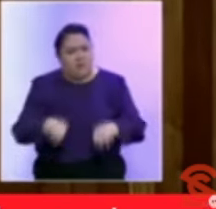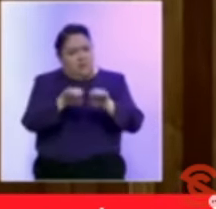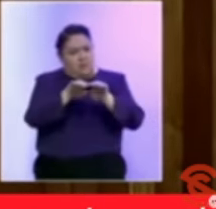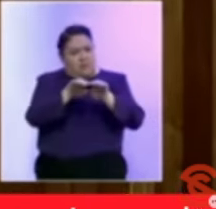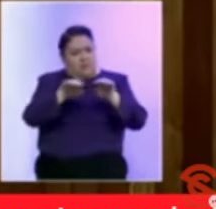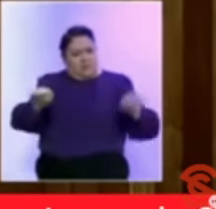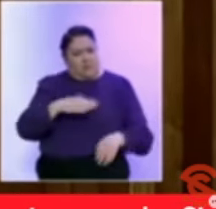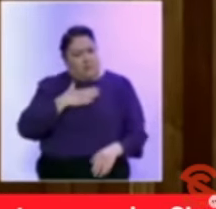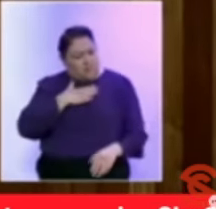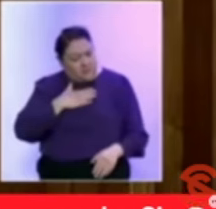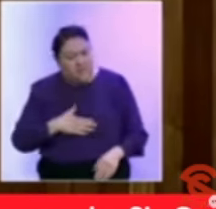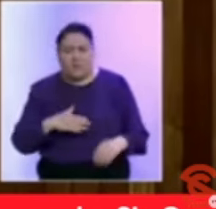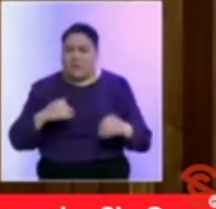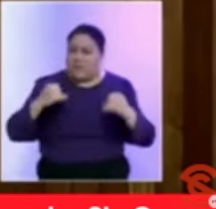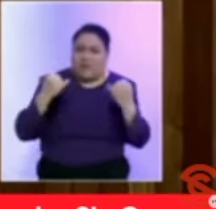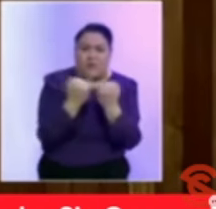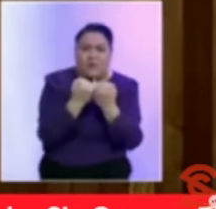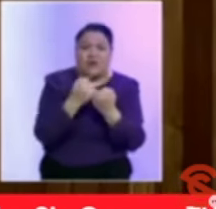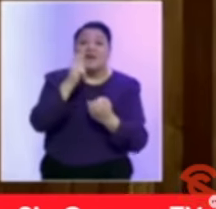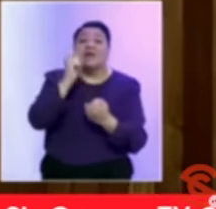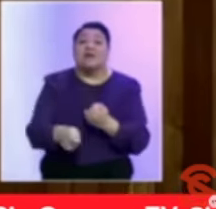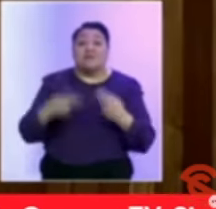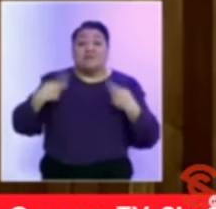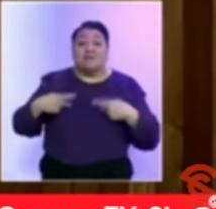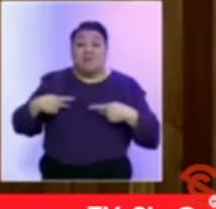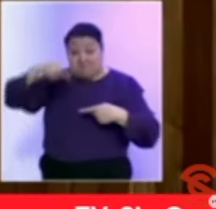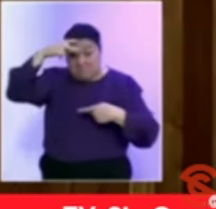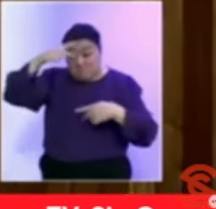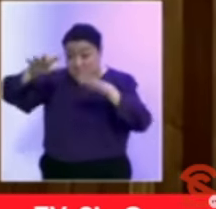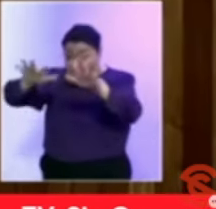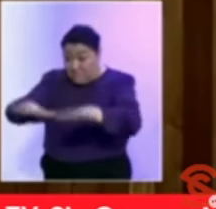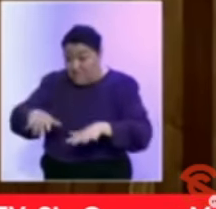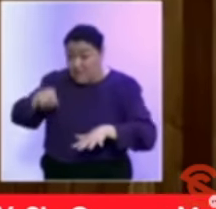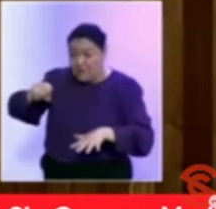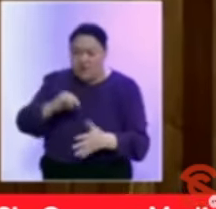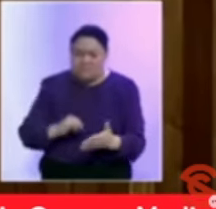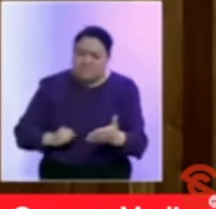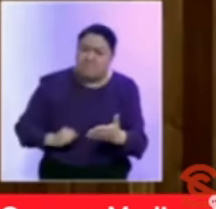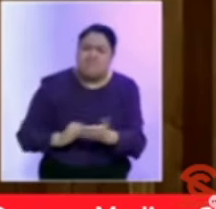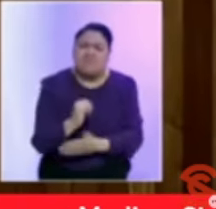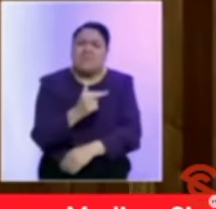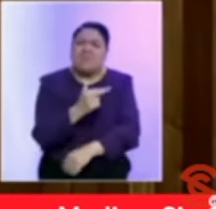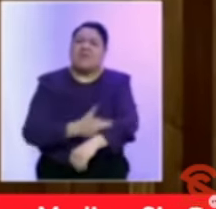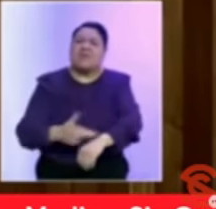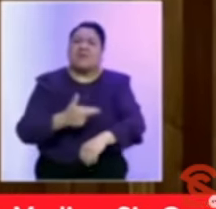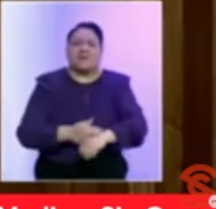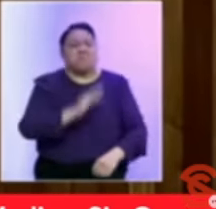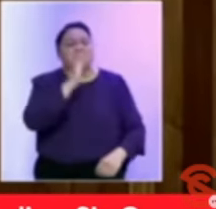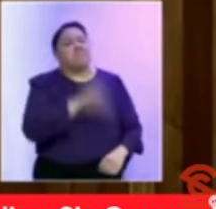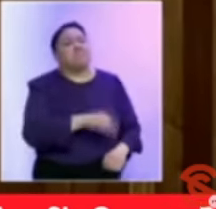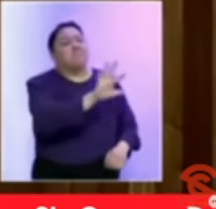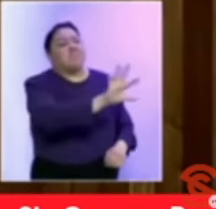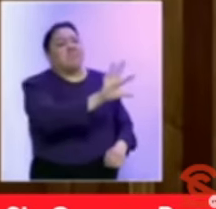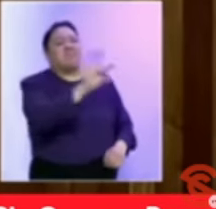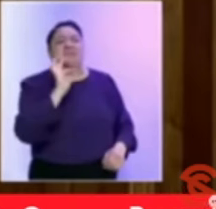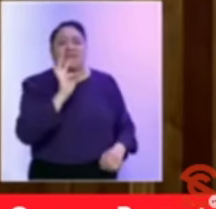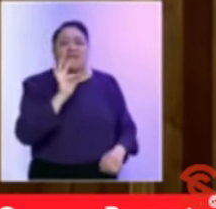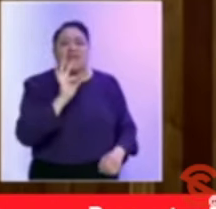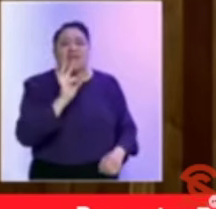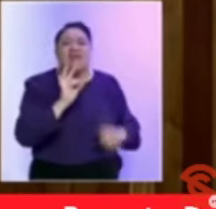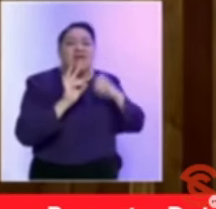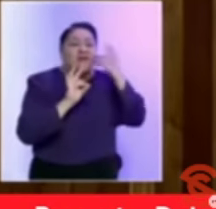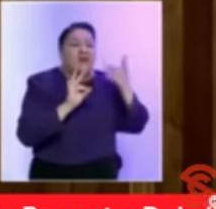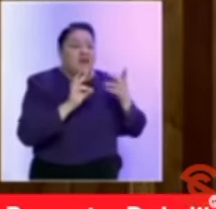decir el pueblo de México también decidió mayoritariamente un verdadero